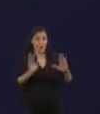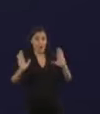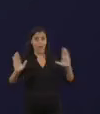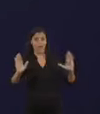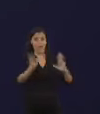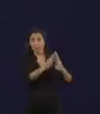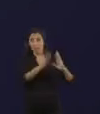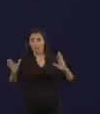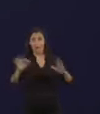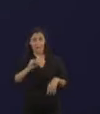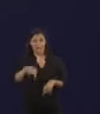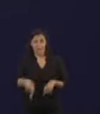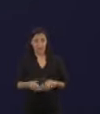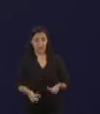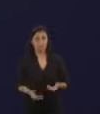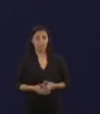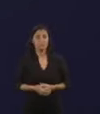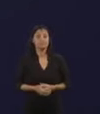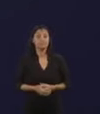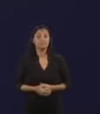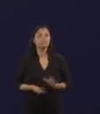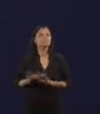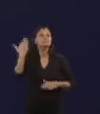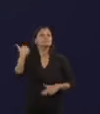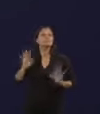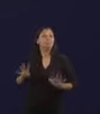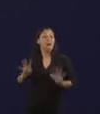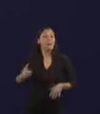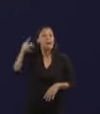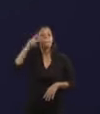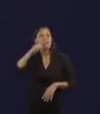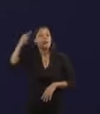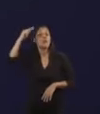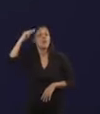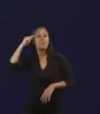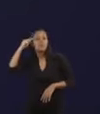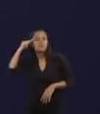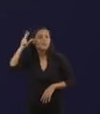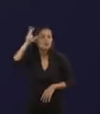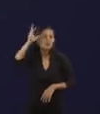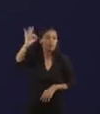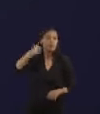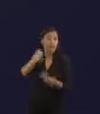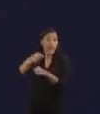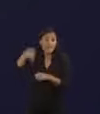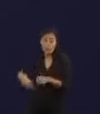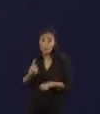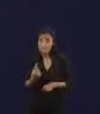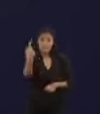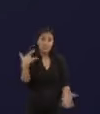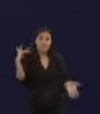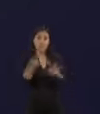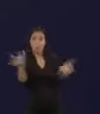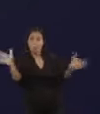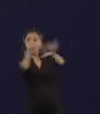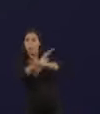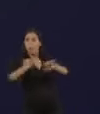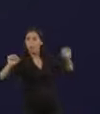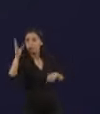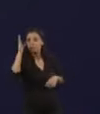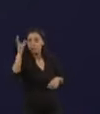estas épocas desde el año 1900 1980 eh y de hecho Bueno